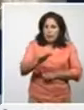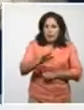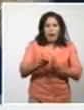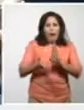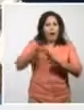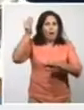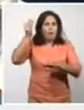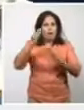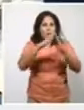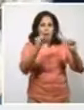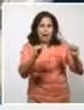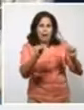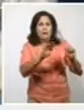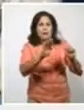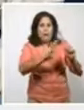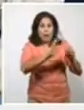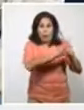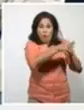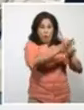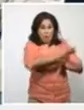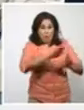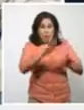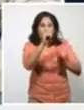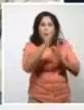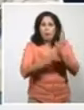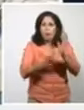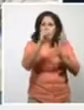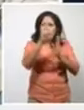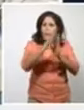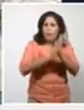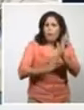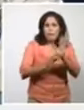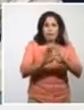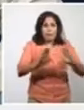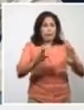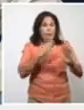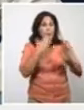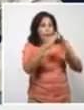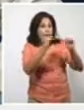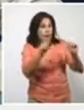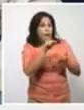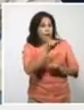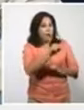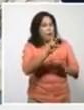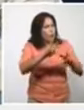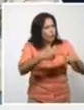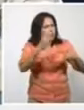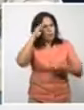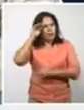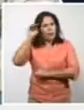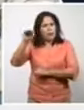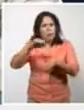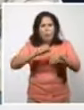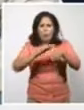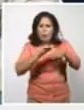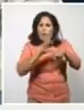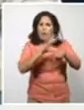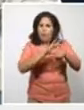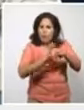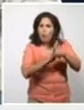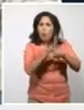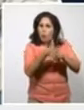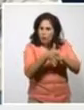sido, que tienen, no sé, un mes o dos meses de evolución, que han tenido que volver a ingresar y se le ha